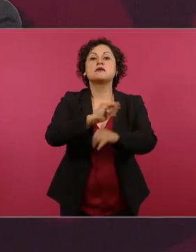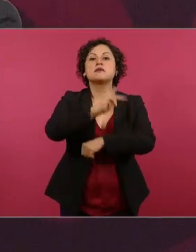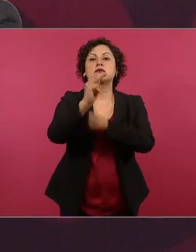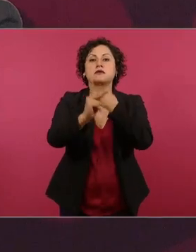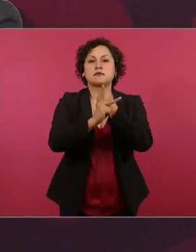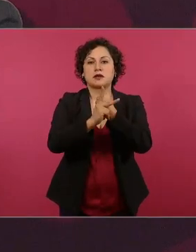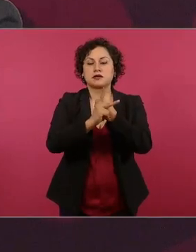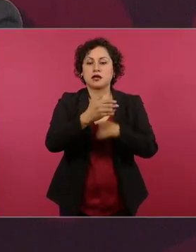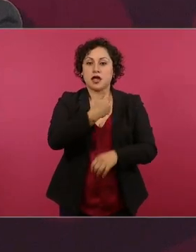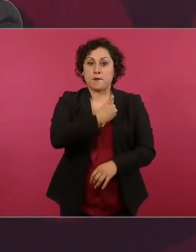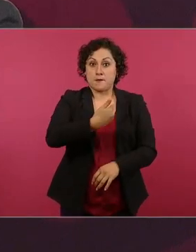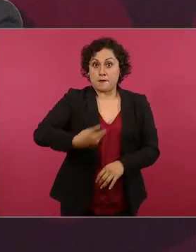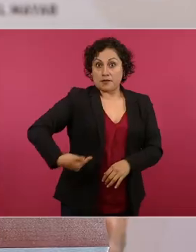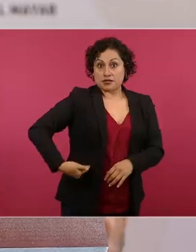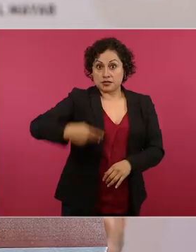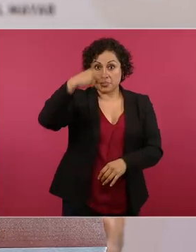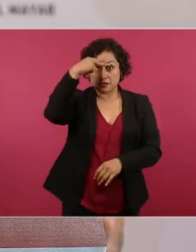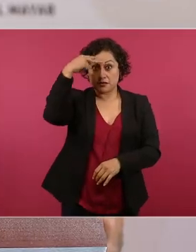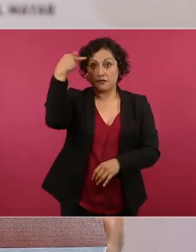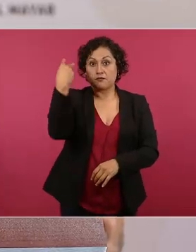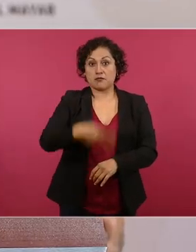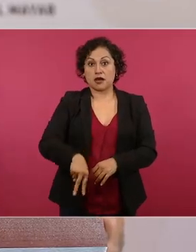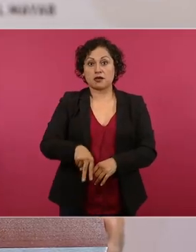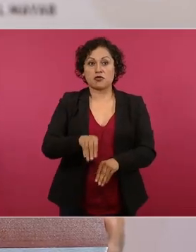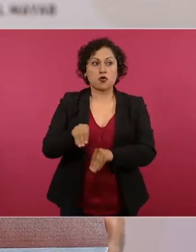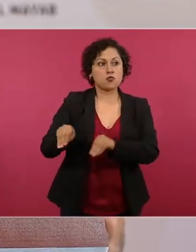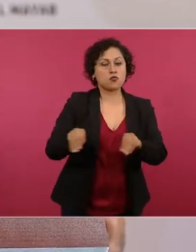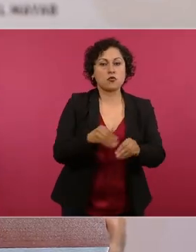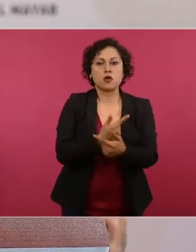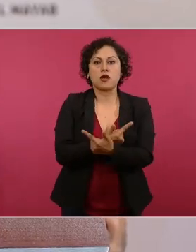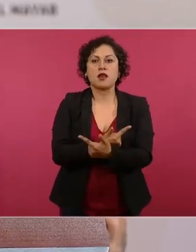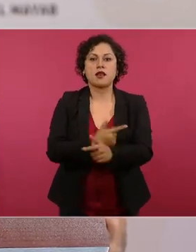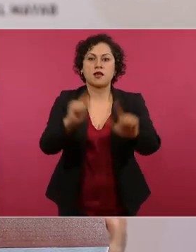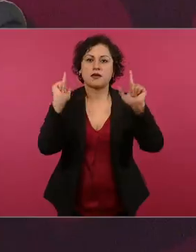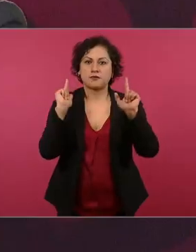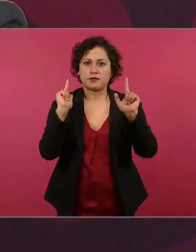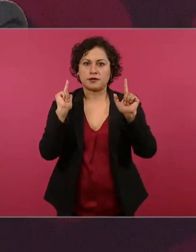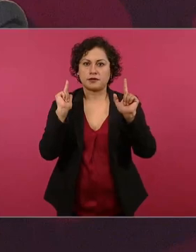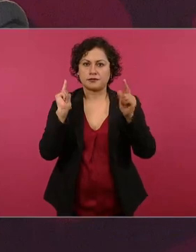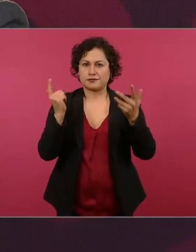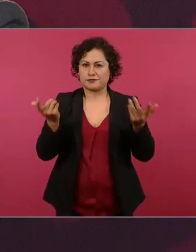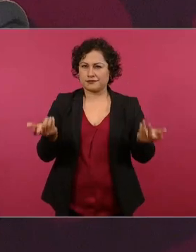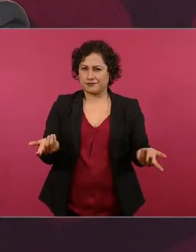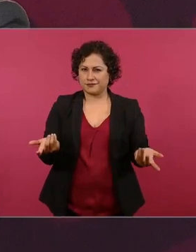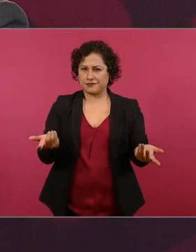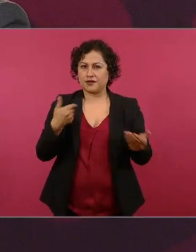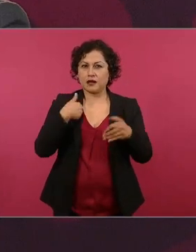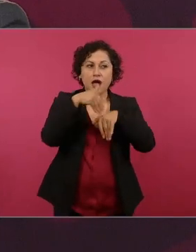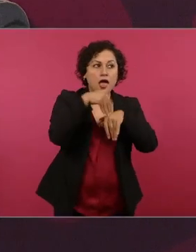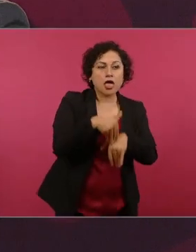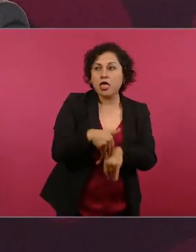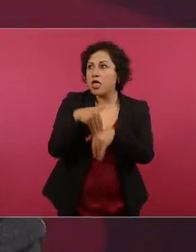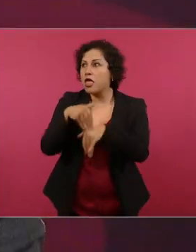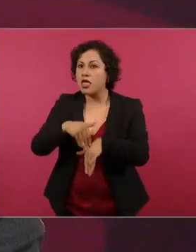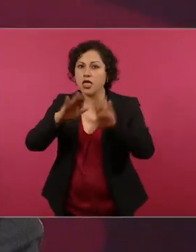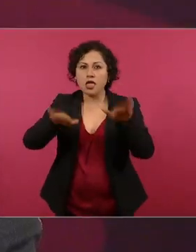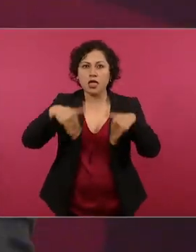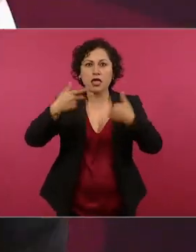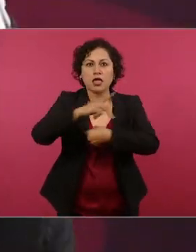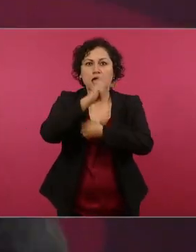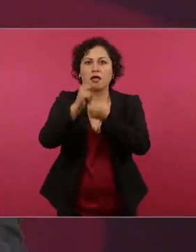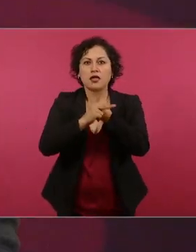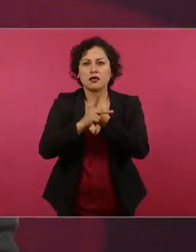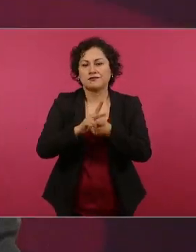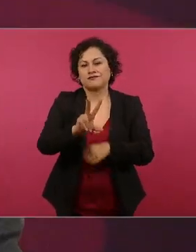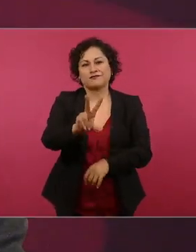actúa con libertad. No es un pelele de ningún gobierno extranjero. Eso